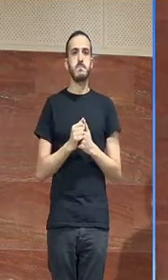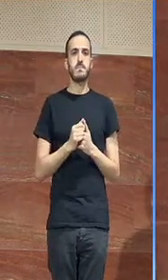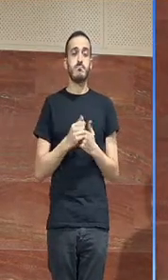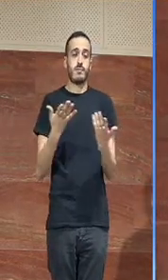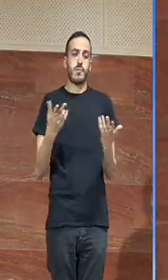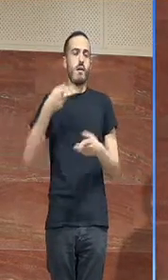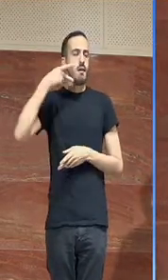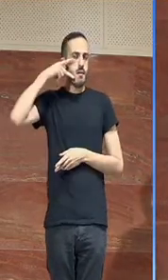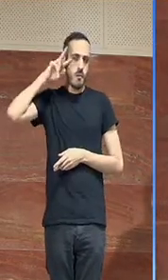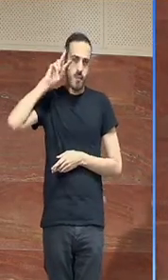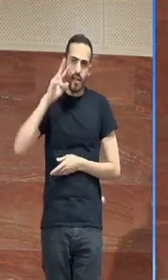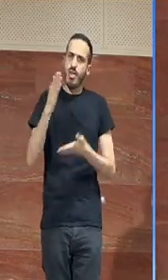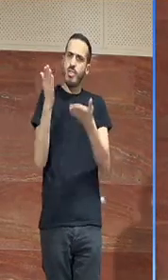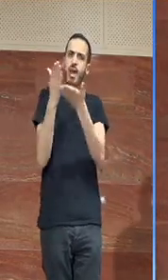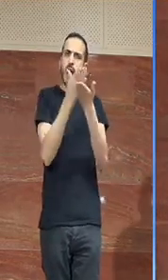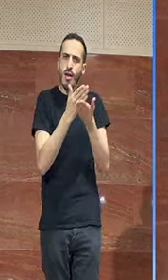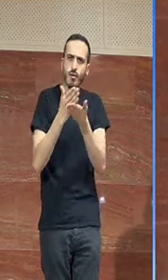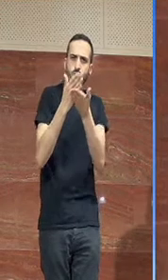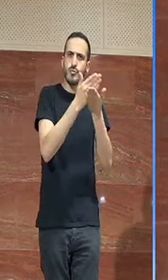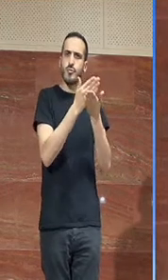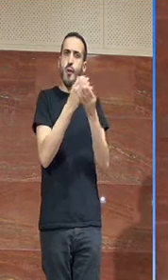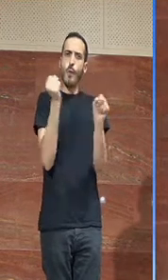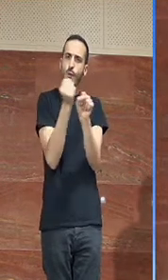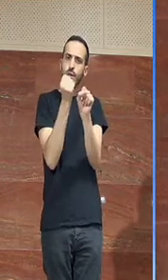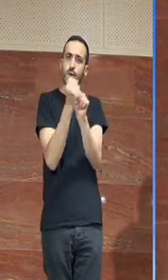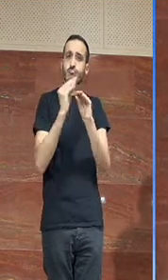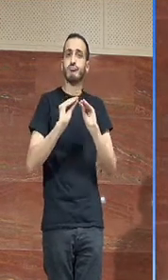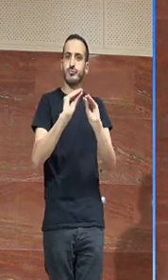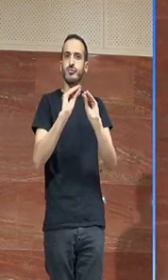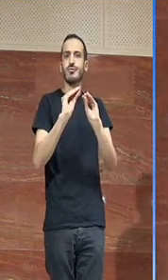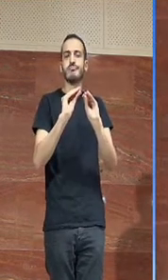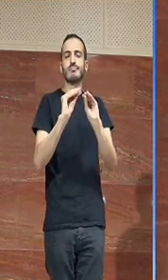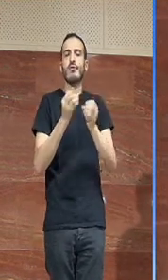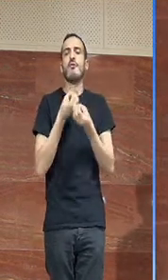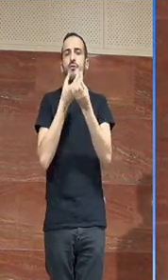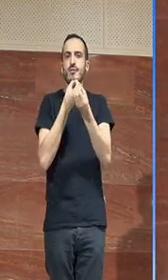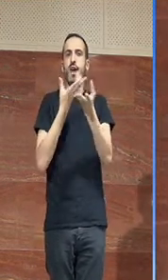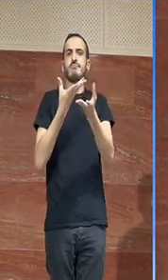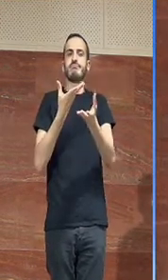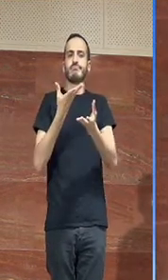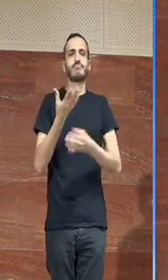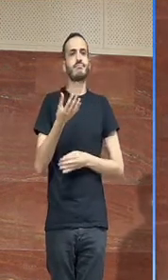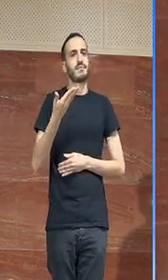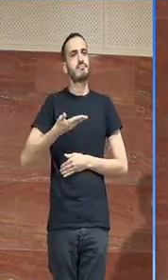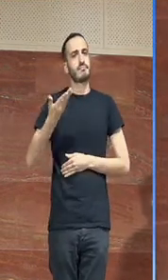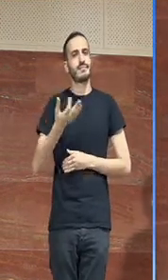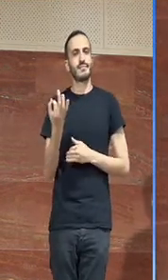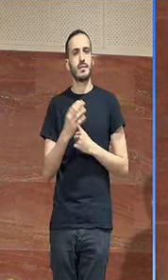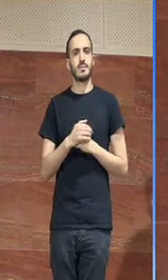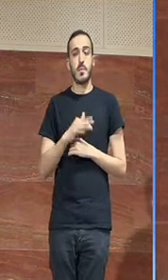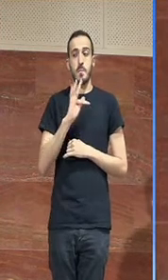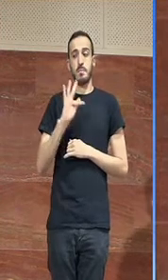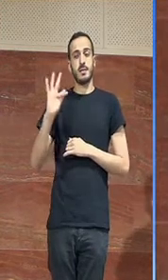por su experiencia, su estudio y dedicación tienen mucho que decir sobre este tema. Voy a hacer una presentación de cada uno de ellos y además por